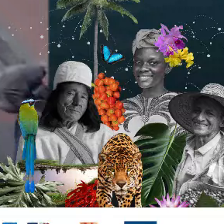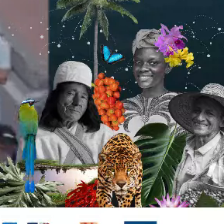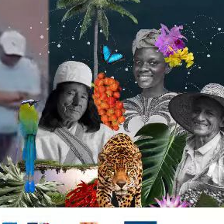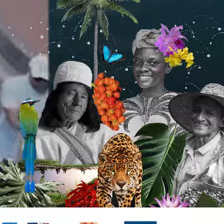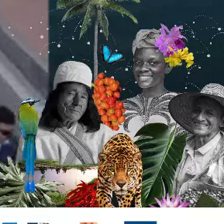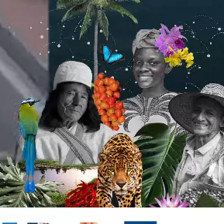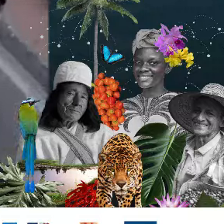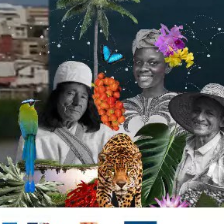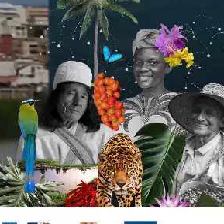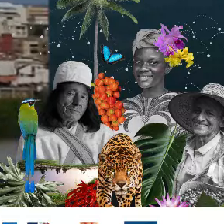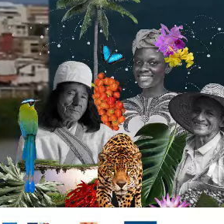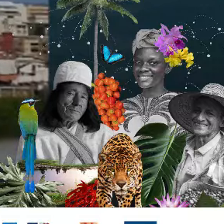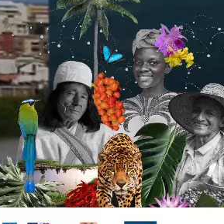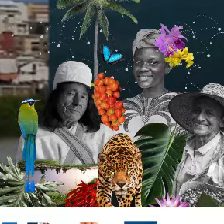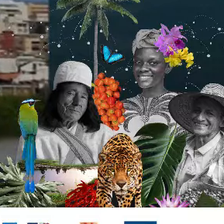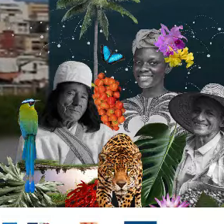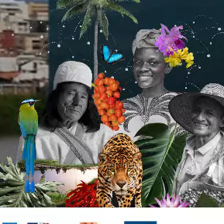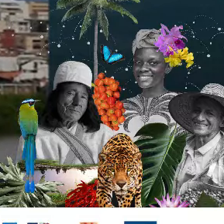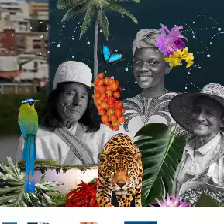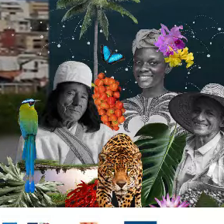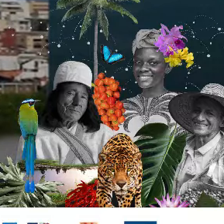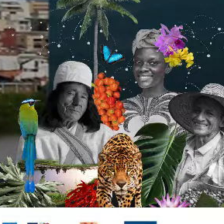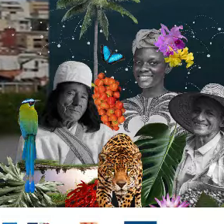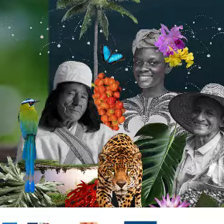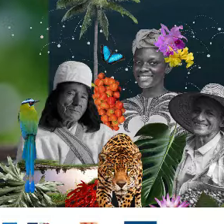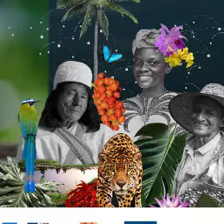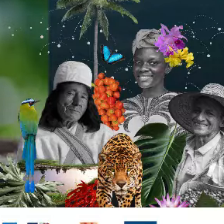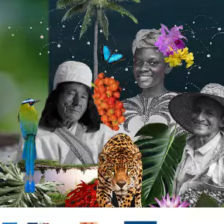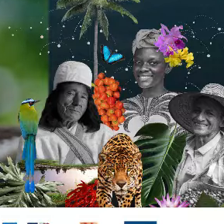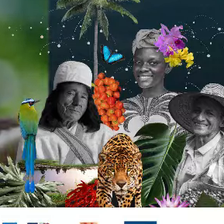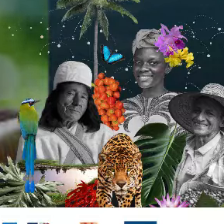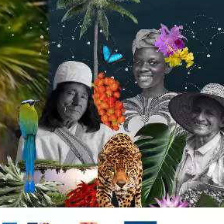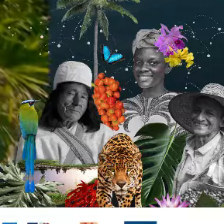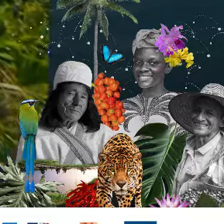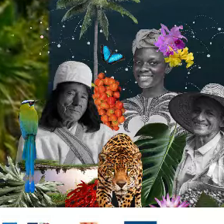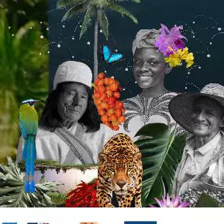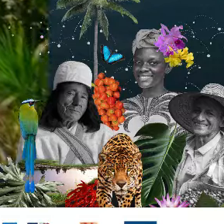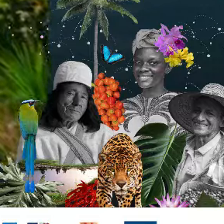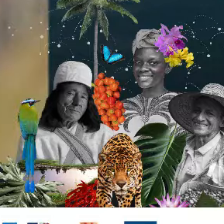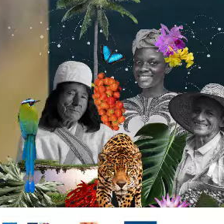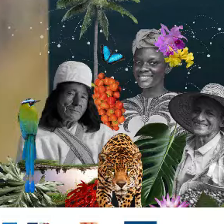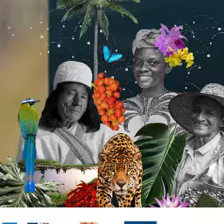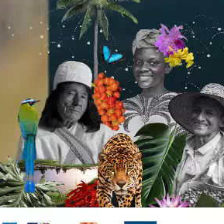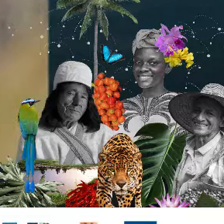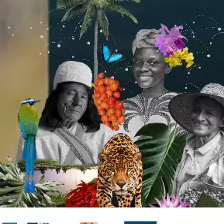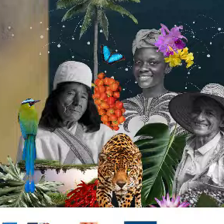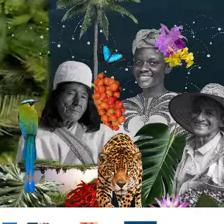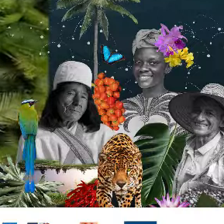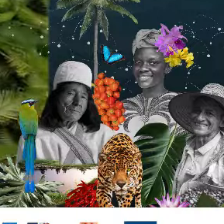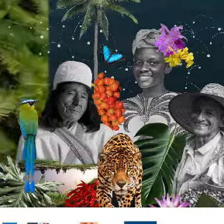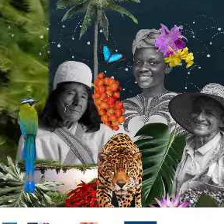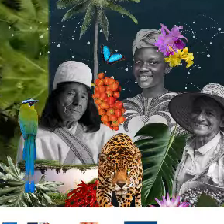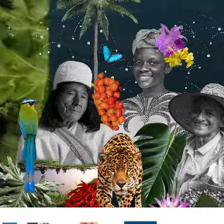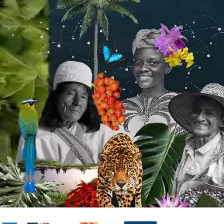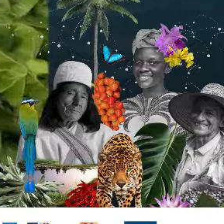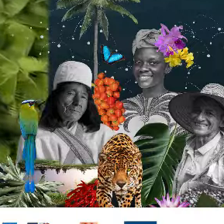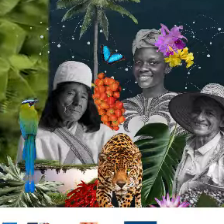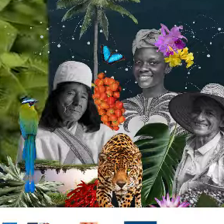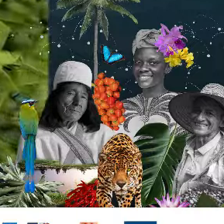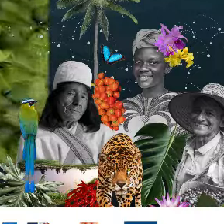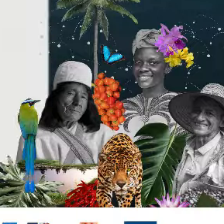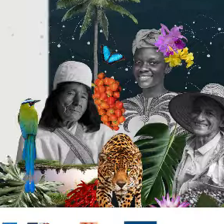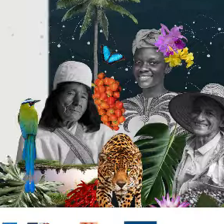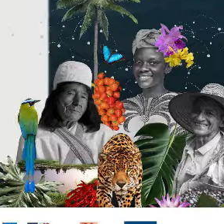Hagamos juntos la diferencia. Celebremos nuestro país, nuestra diversidad y nuestro compromiso de hacer paz con la